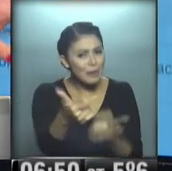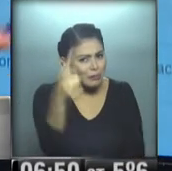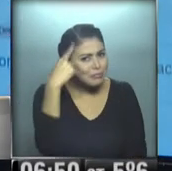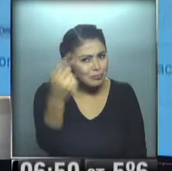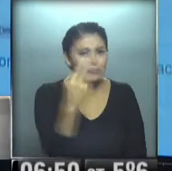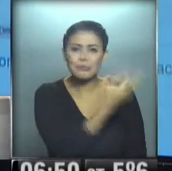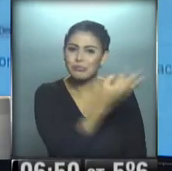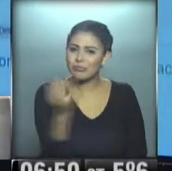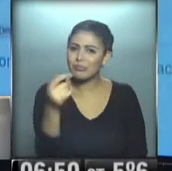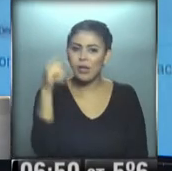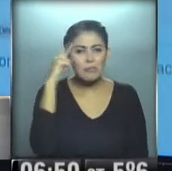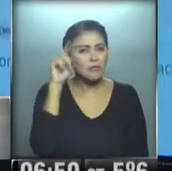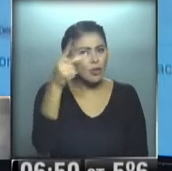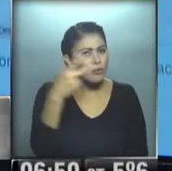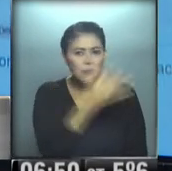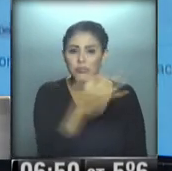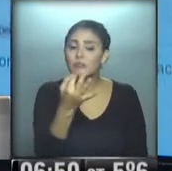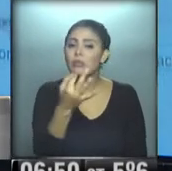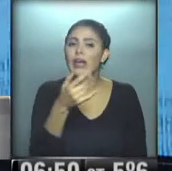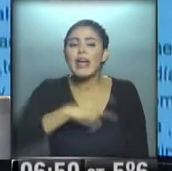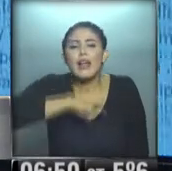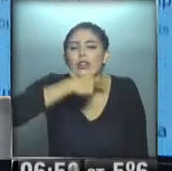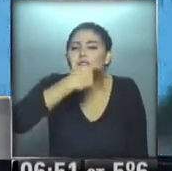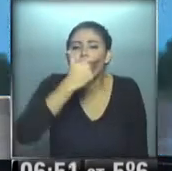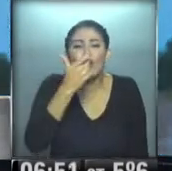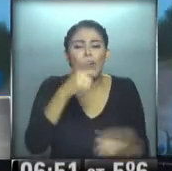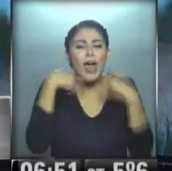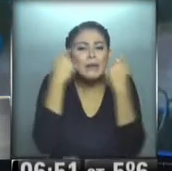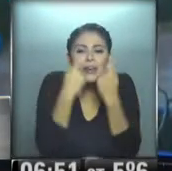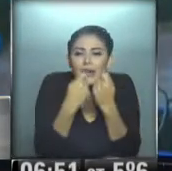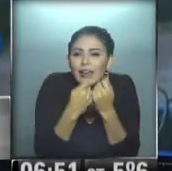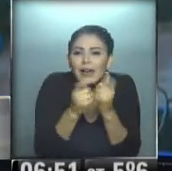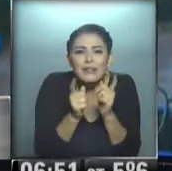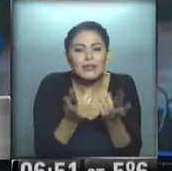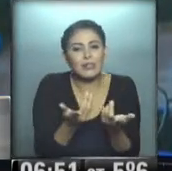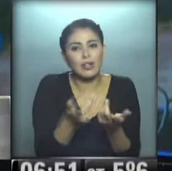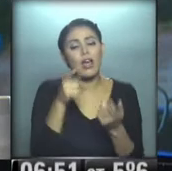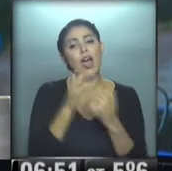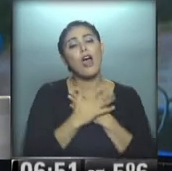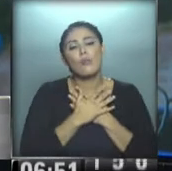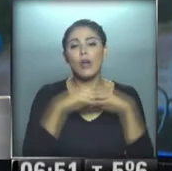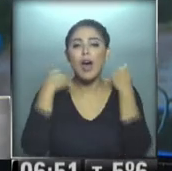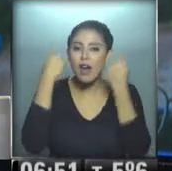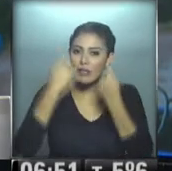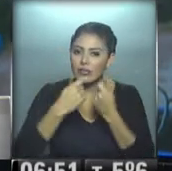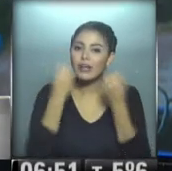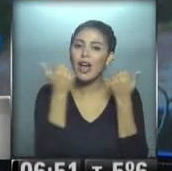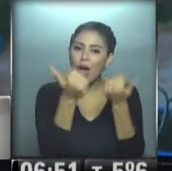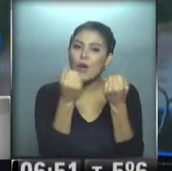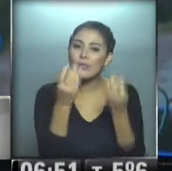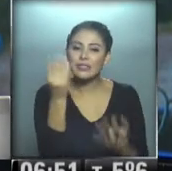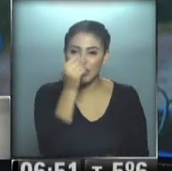María Laura. Totalmente. Bien calentito allí, abrigadita todavía. Abrigate, corazón. Pasa un buen fin de